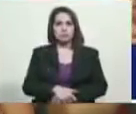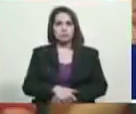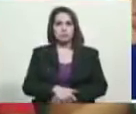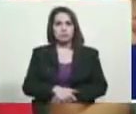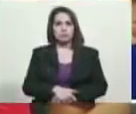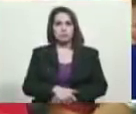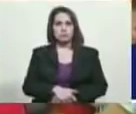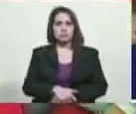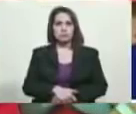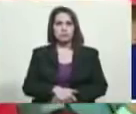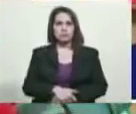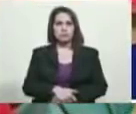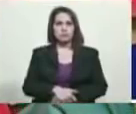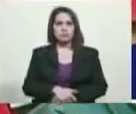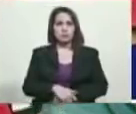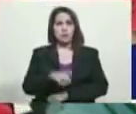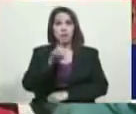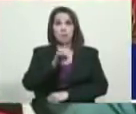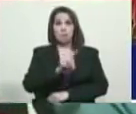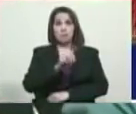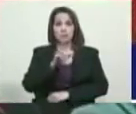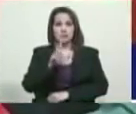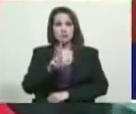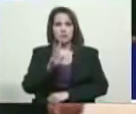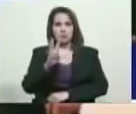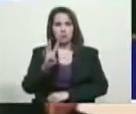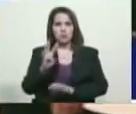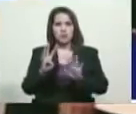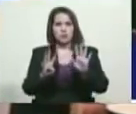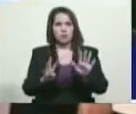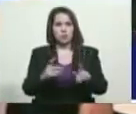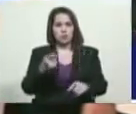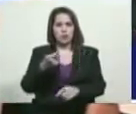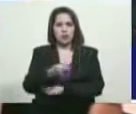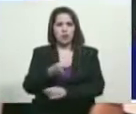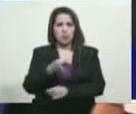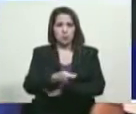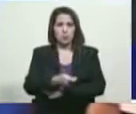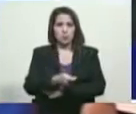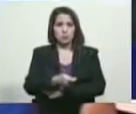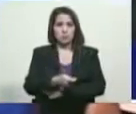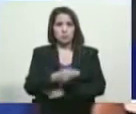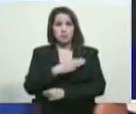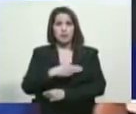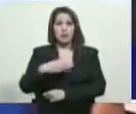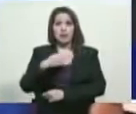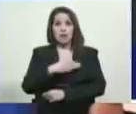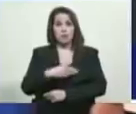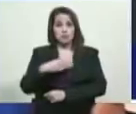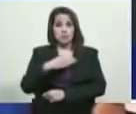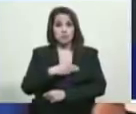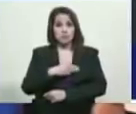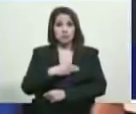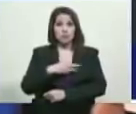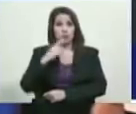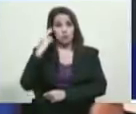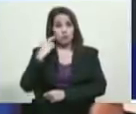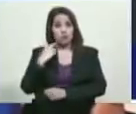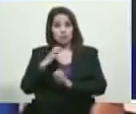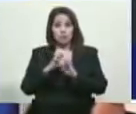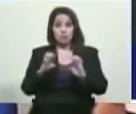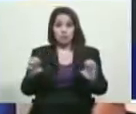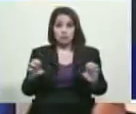En total son 1.349 vencedores y vencedoras de esta gran misión socialista educativa,